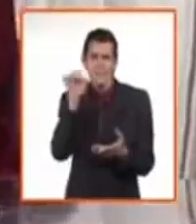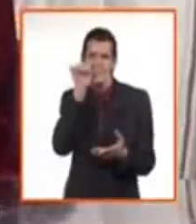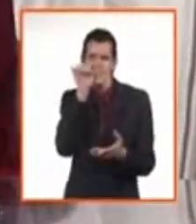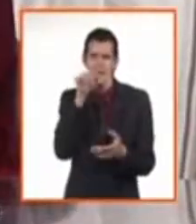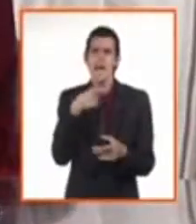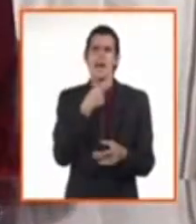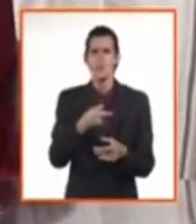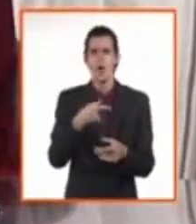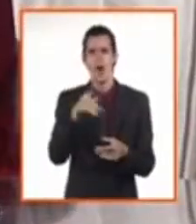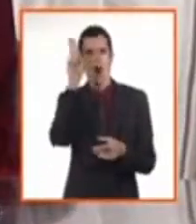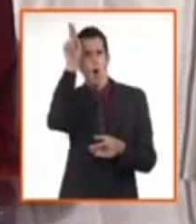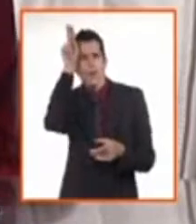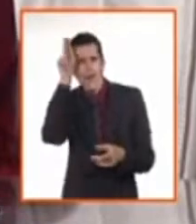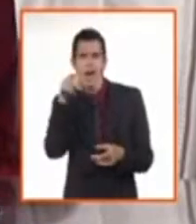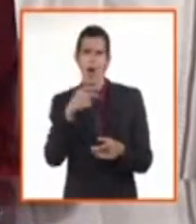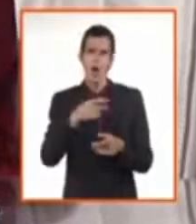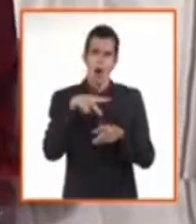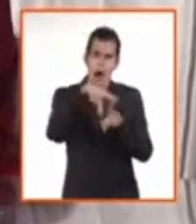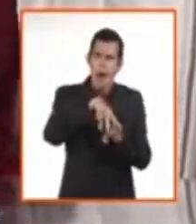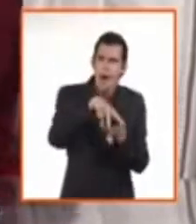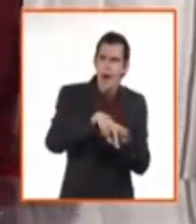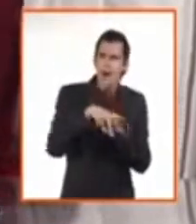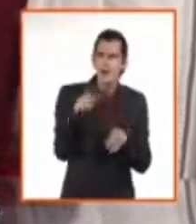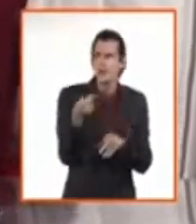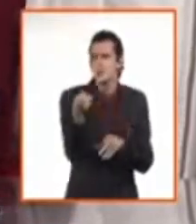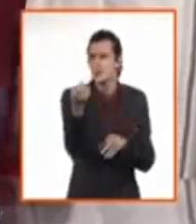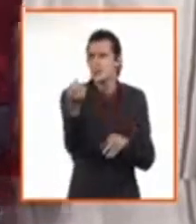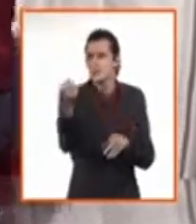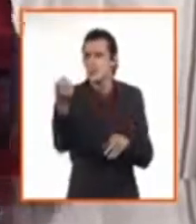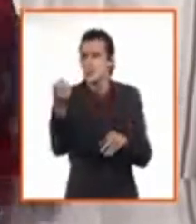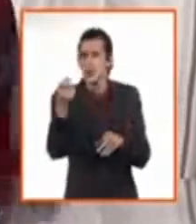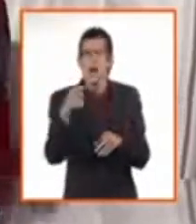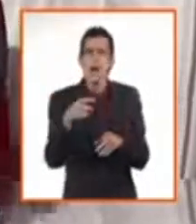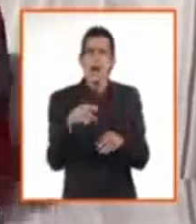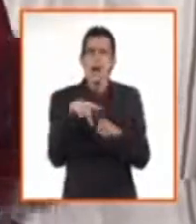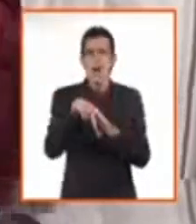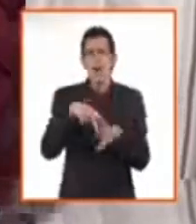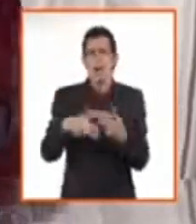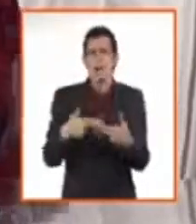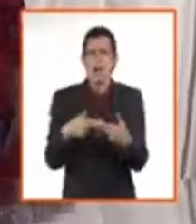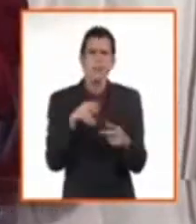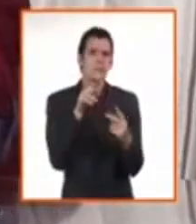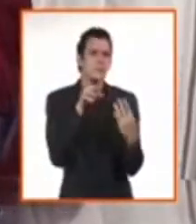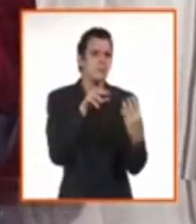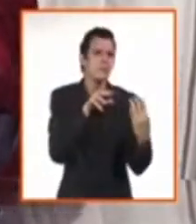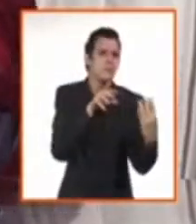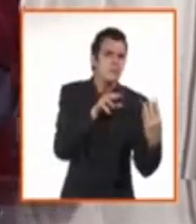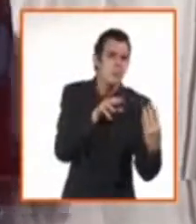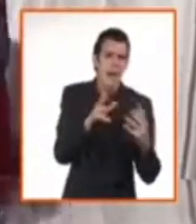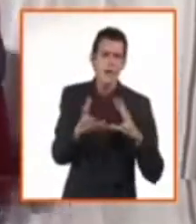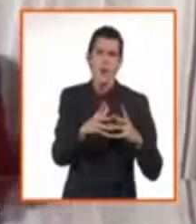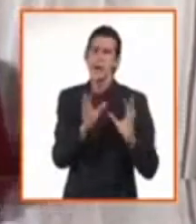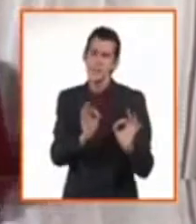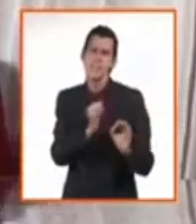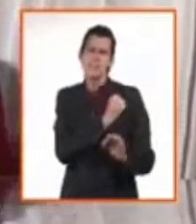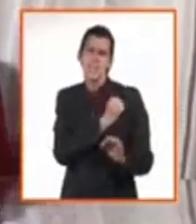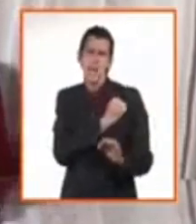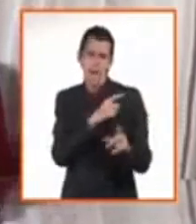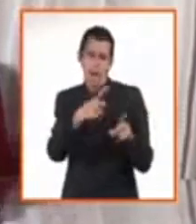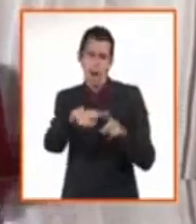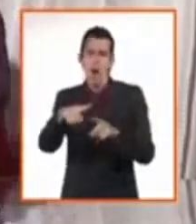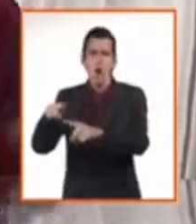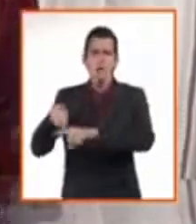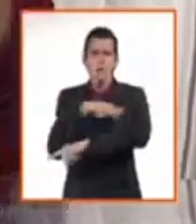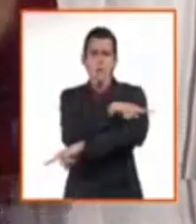perros cancerberos del imperio enseguida salieron a decir que si la guerra educará de